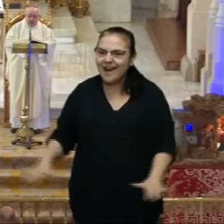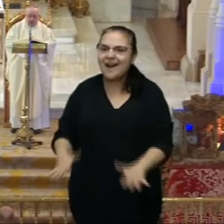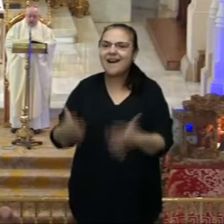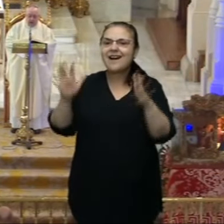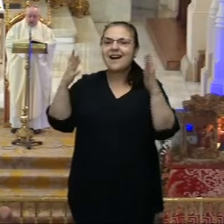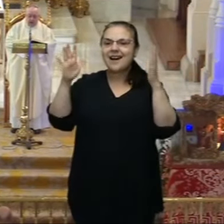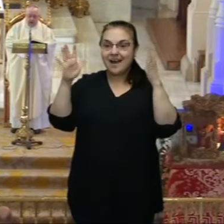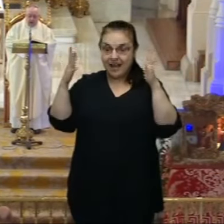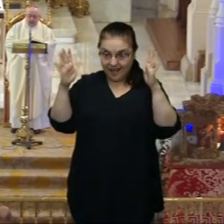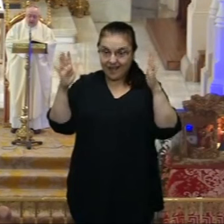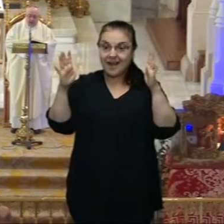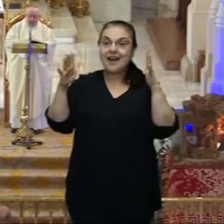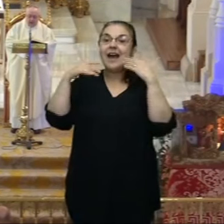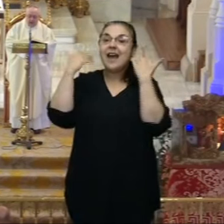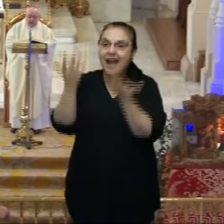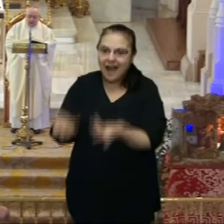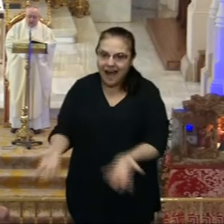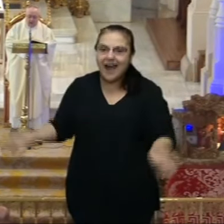aleluya,